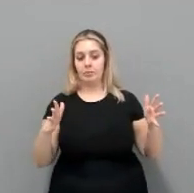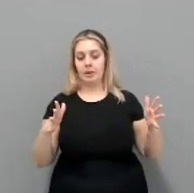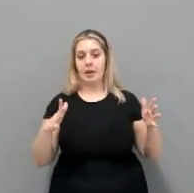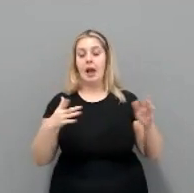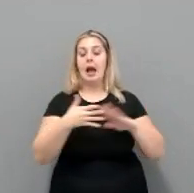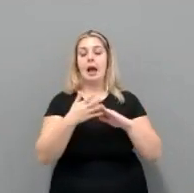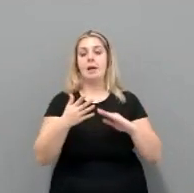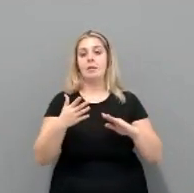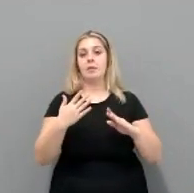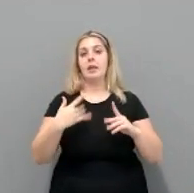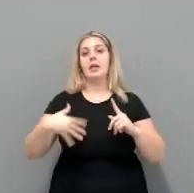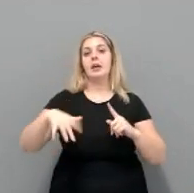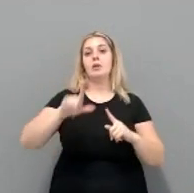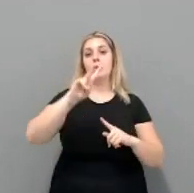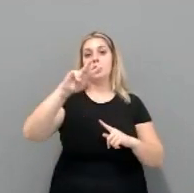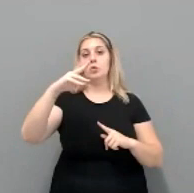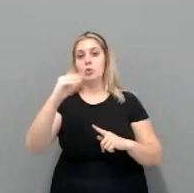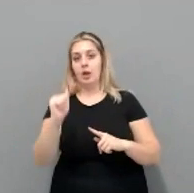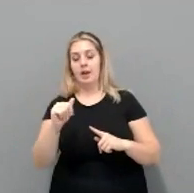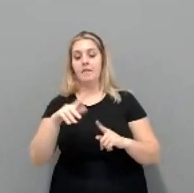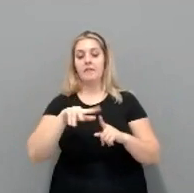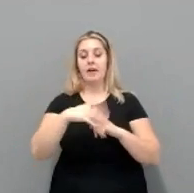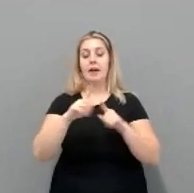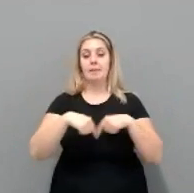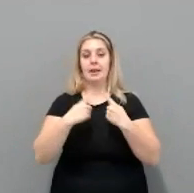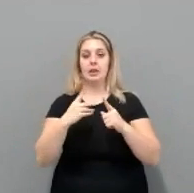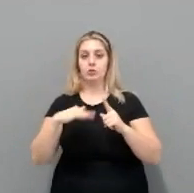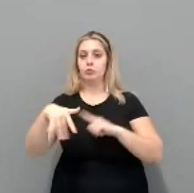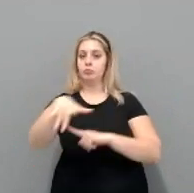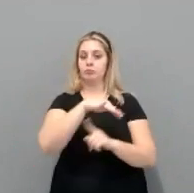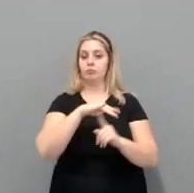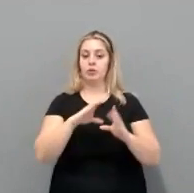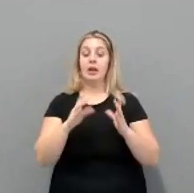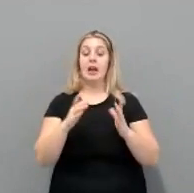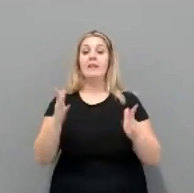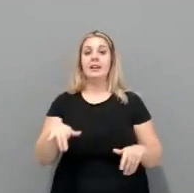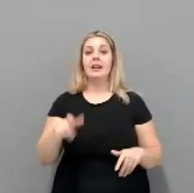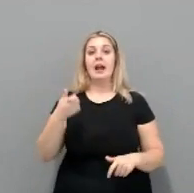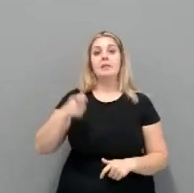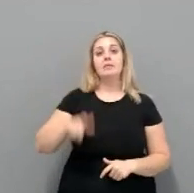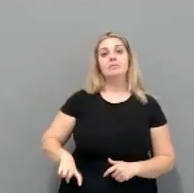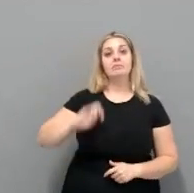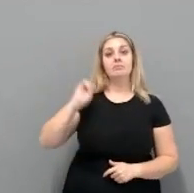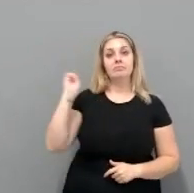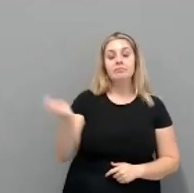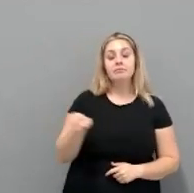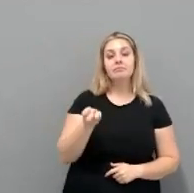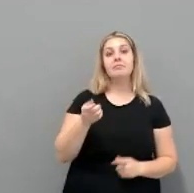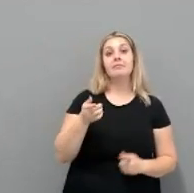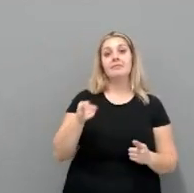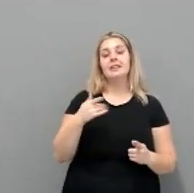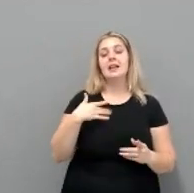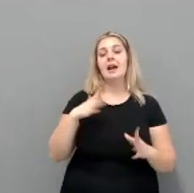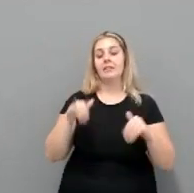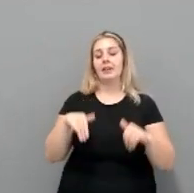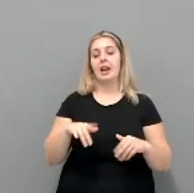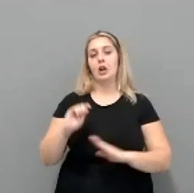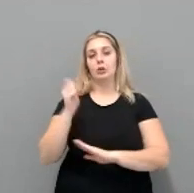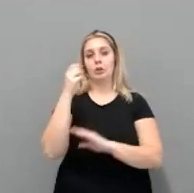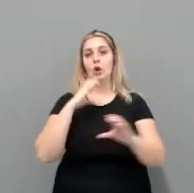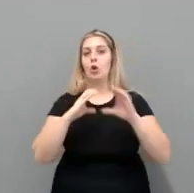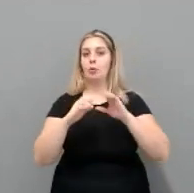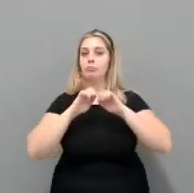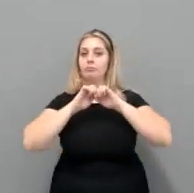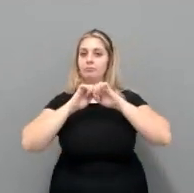familia. Claro, yo creo que es esa interdisciplinaridad la que al final consigue que la comunicación se